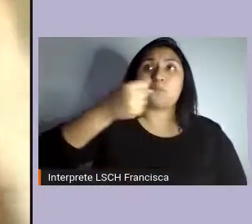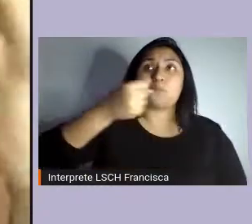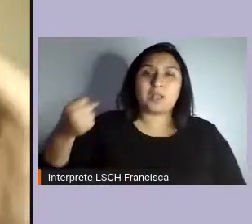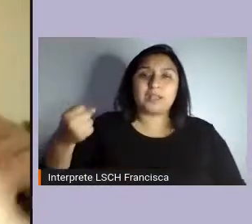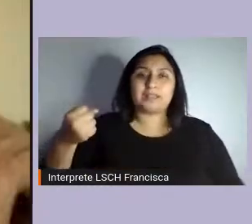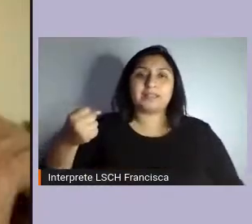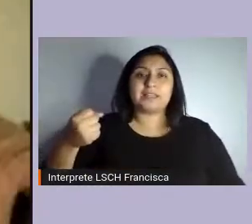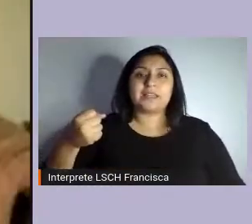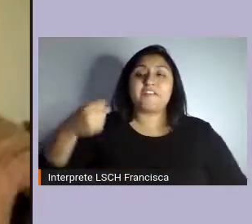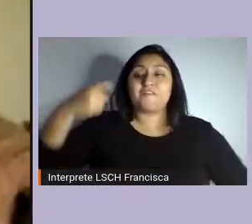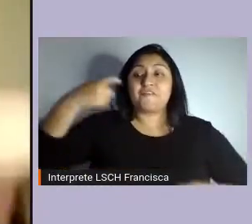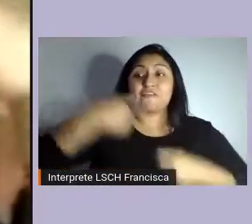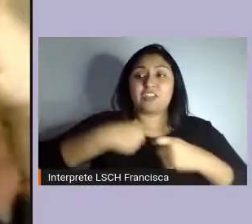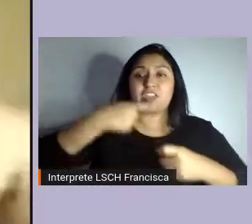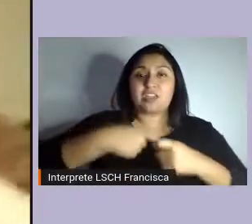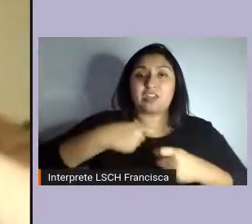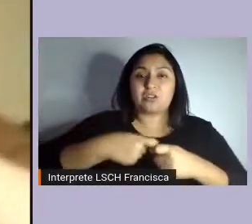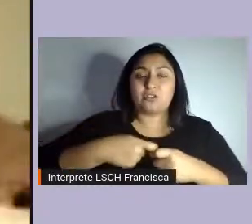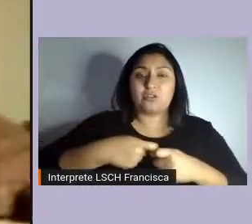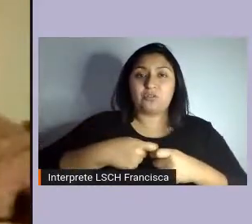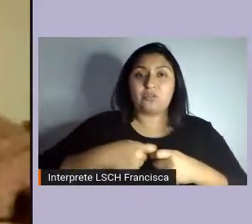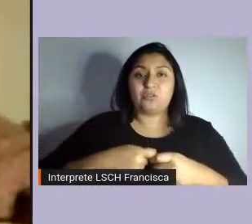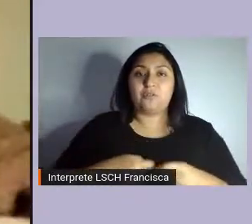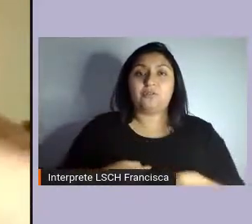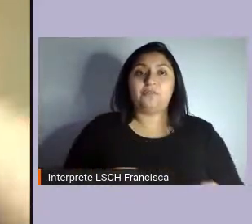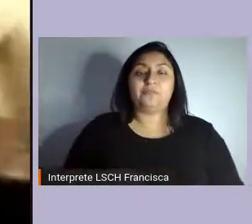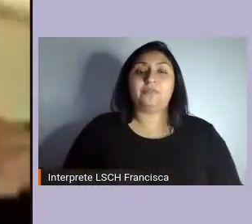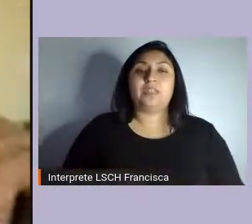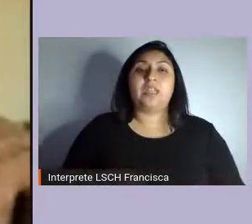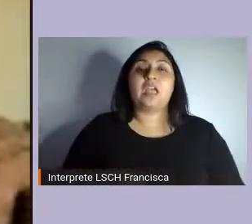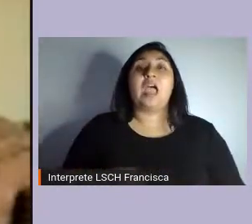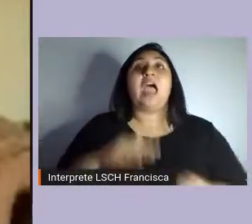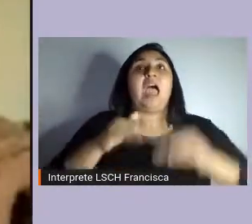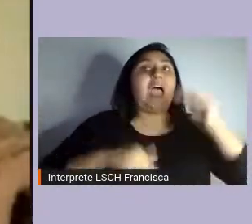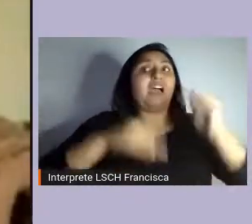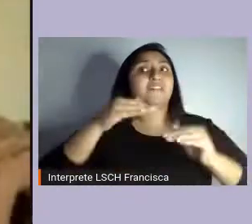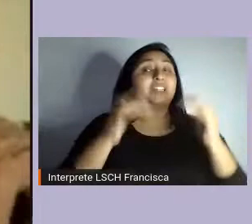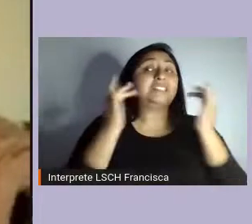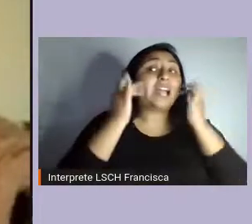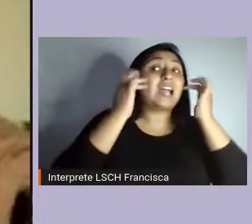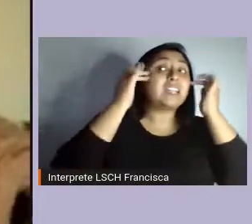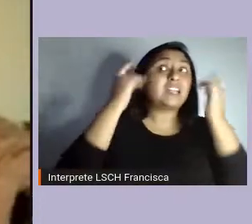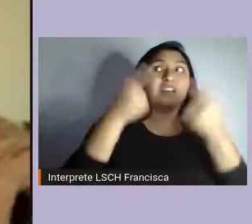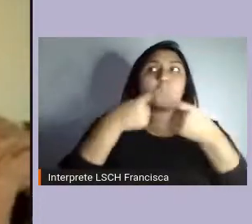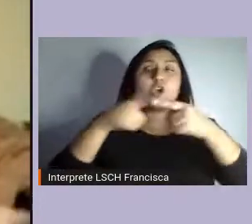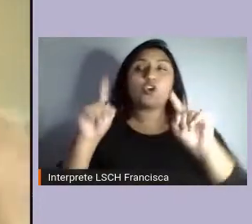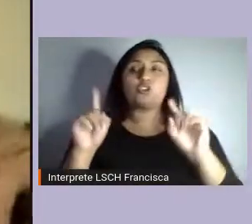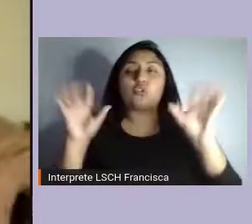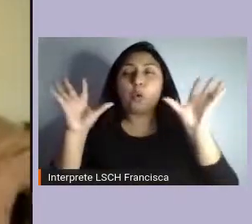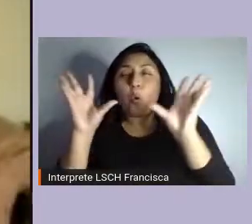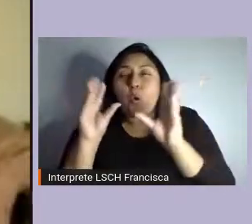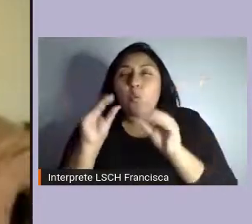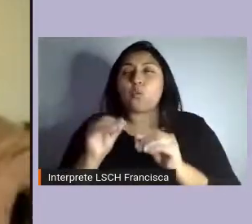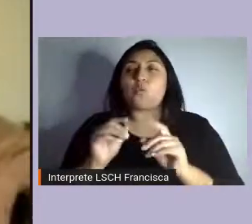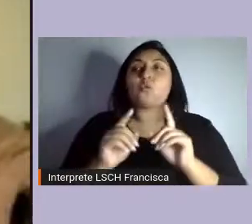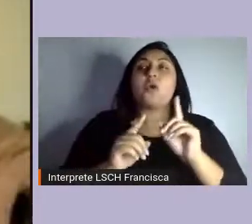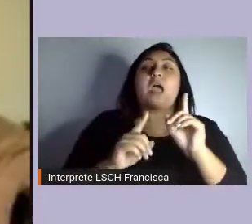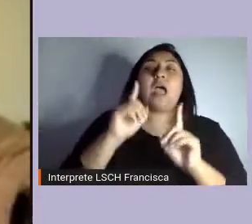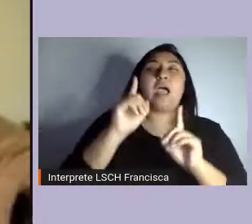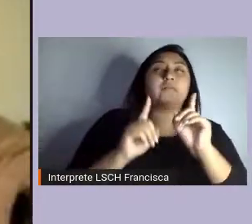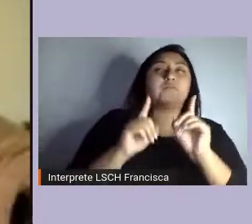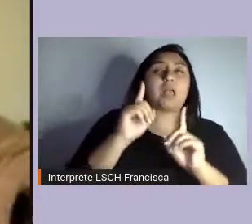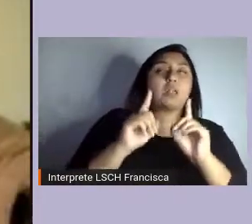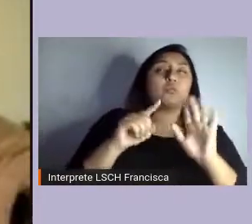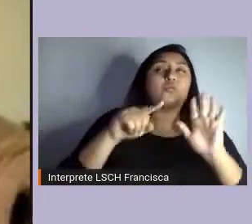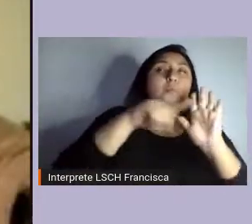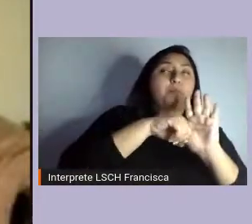que decir que las décimas están así con salto muy alegre y salto muy oscuro, tono muy pesimista y otro muy optimista.